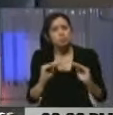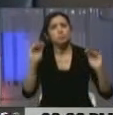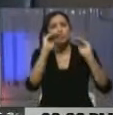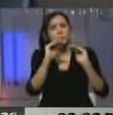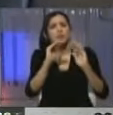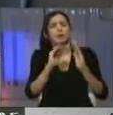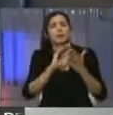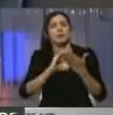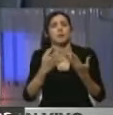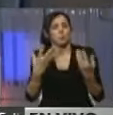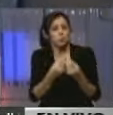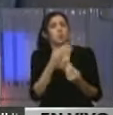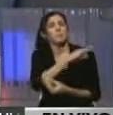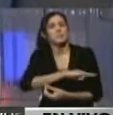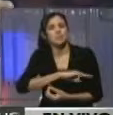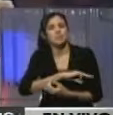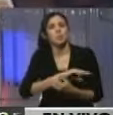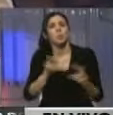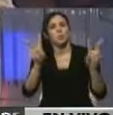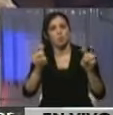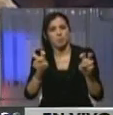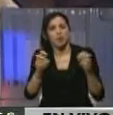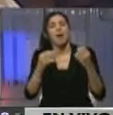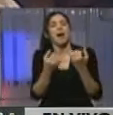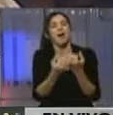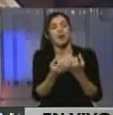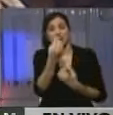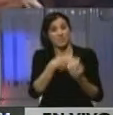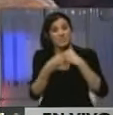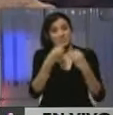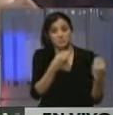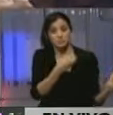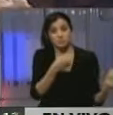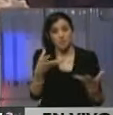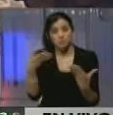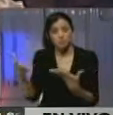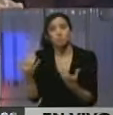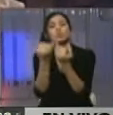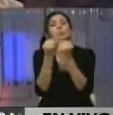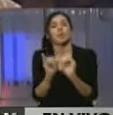misión abastecimiento soberano. ¿No?